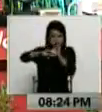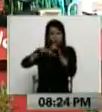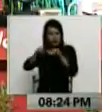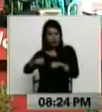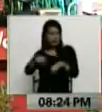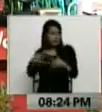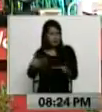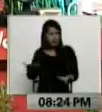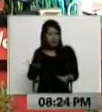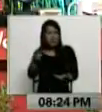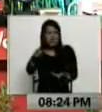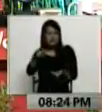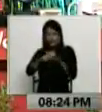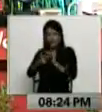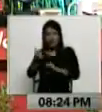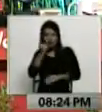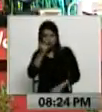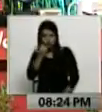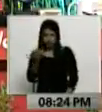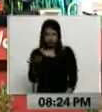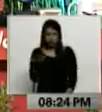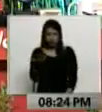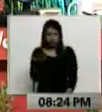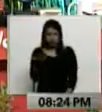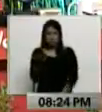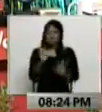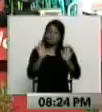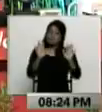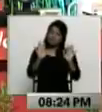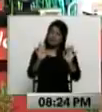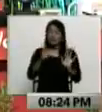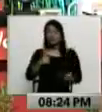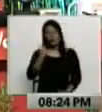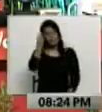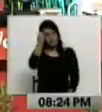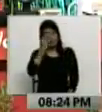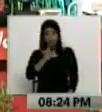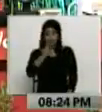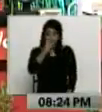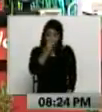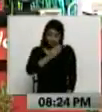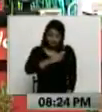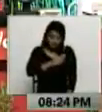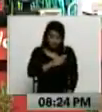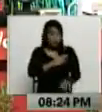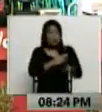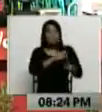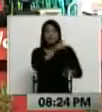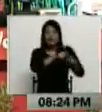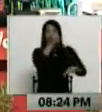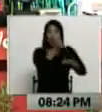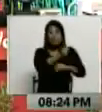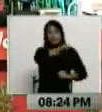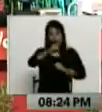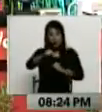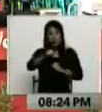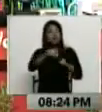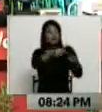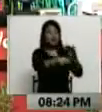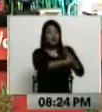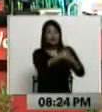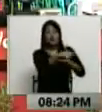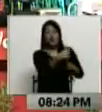un insultos tristemente pues quienes lo asesinaron todavía andan por ahí